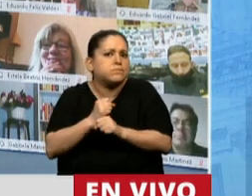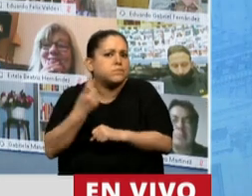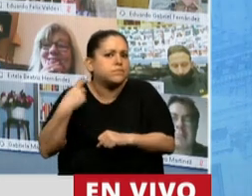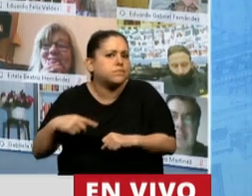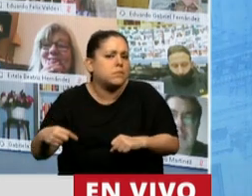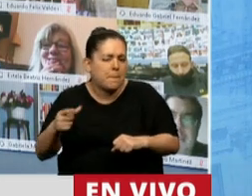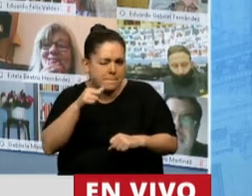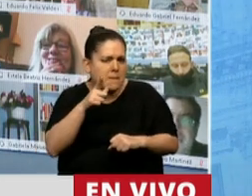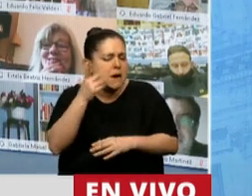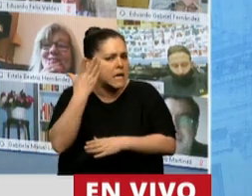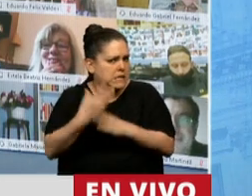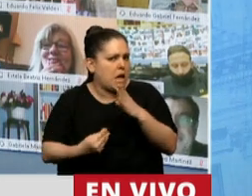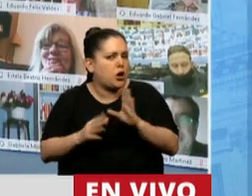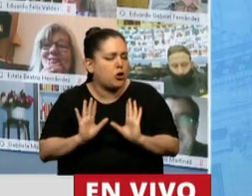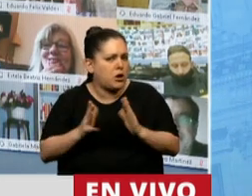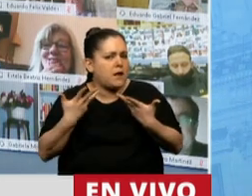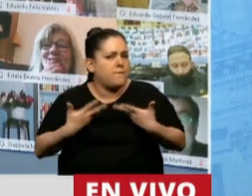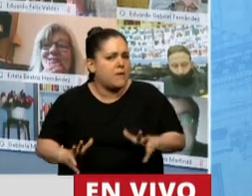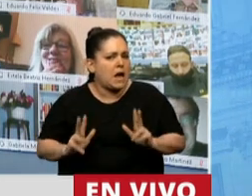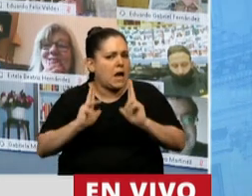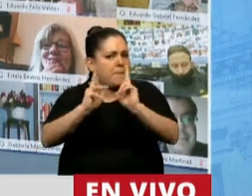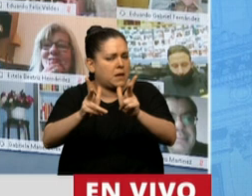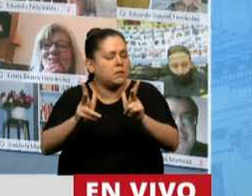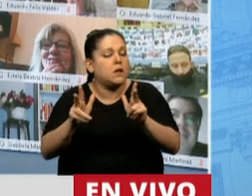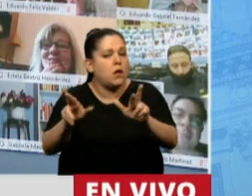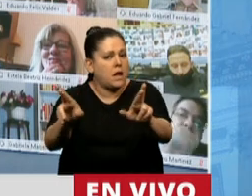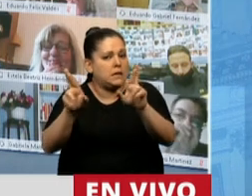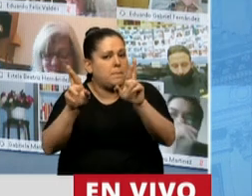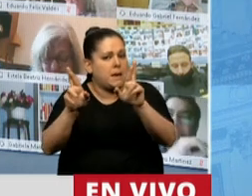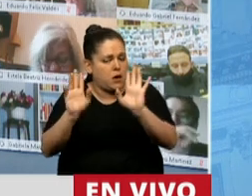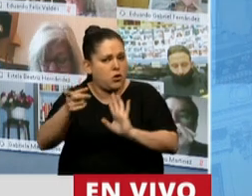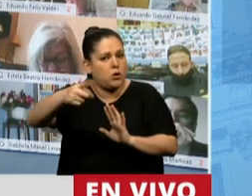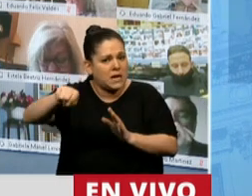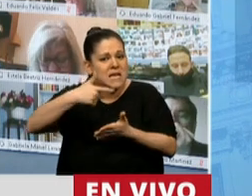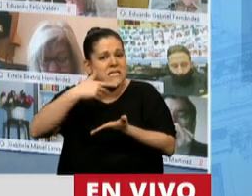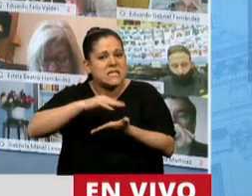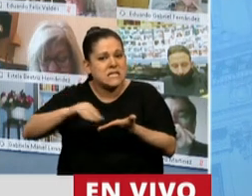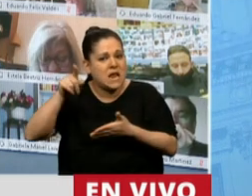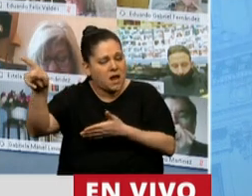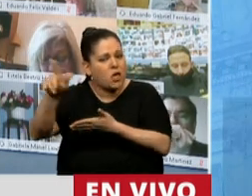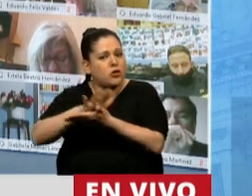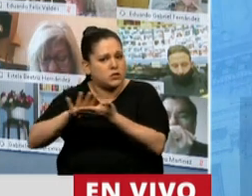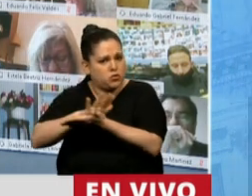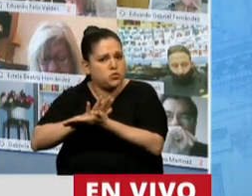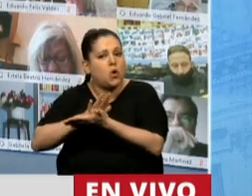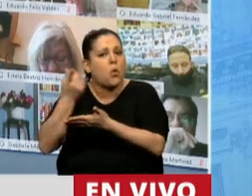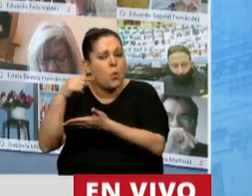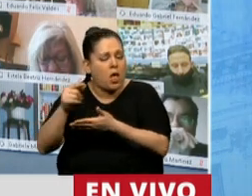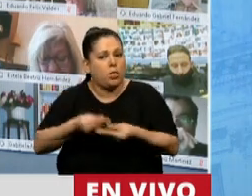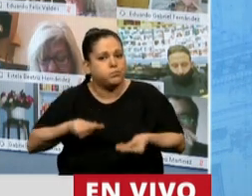parece que han cometido un error y honestamente espero resua cuando tenga que revisar la media